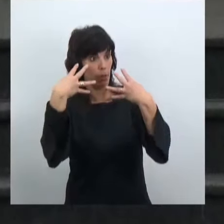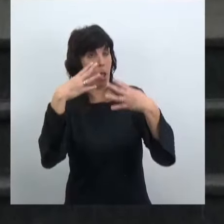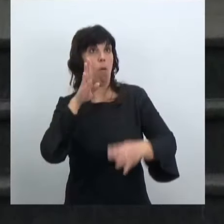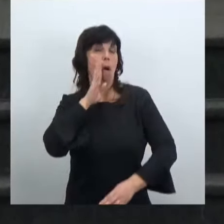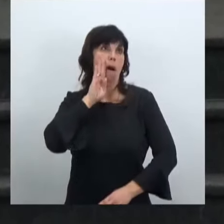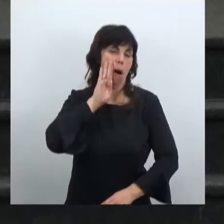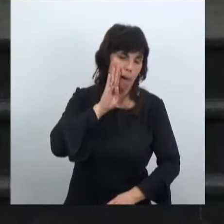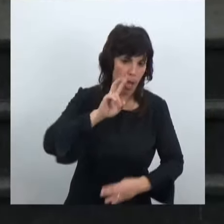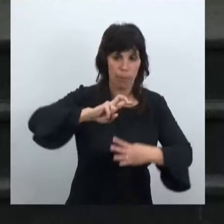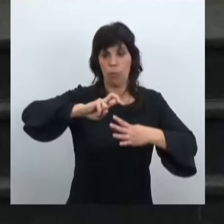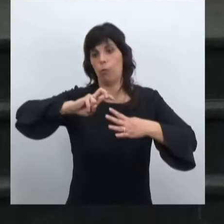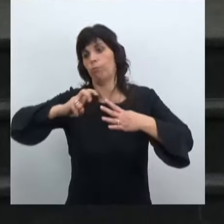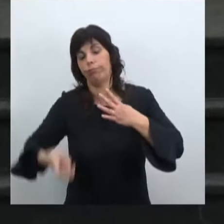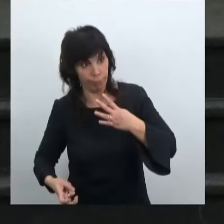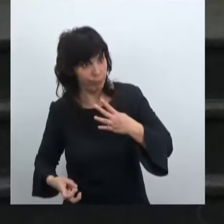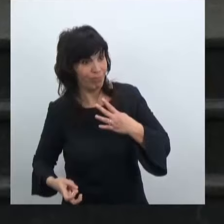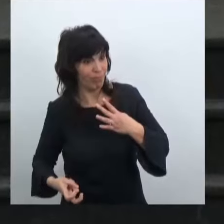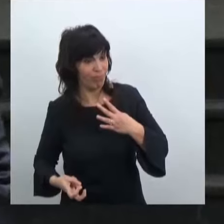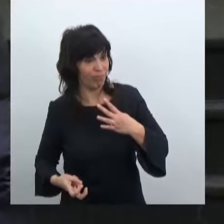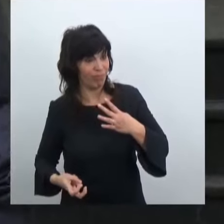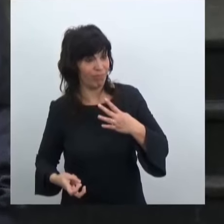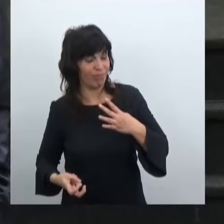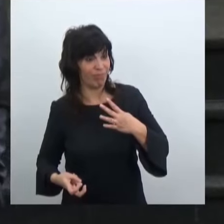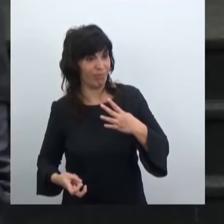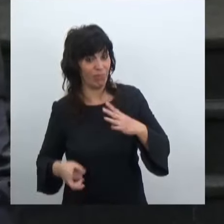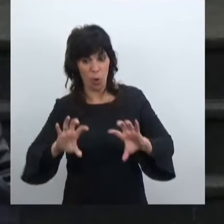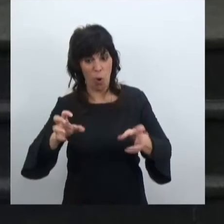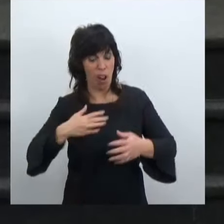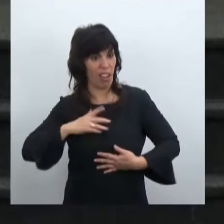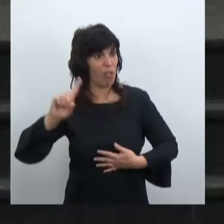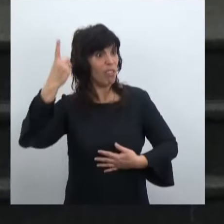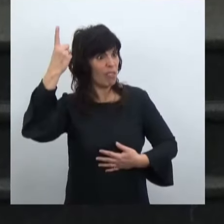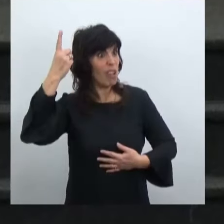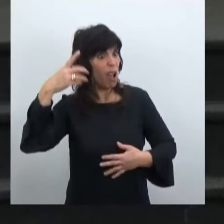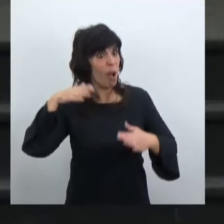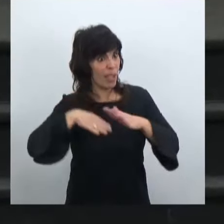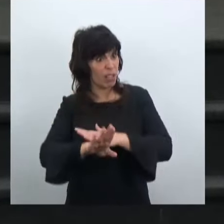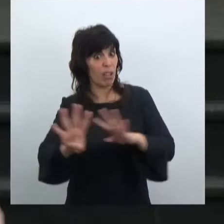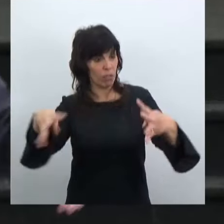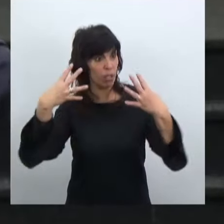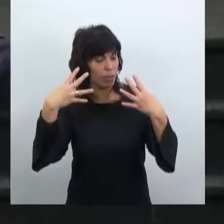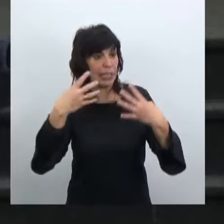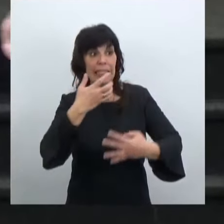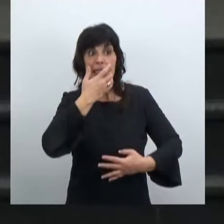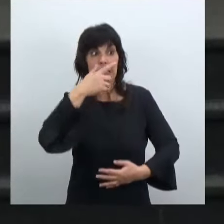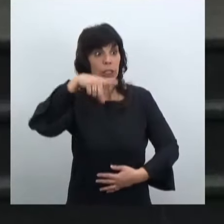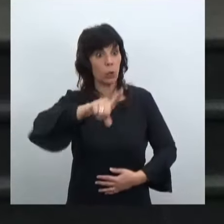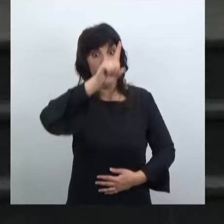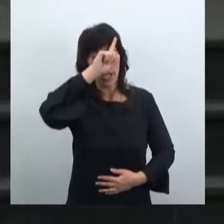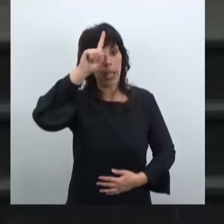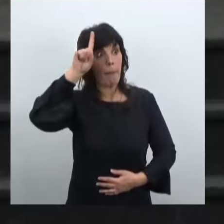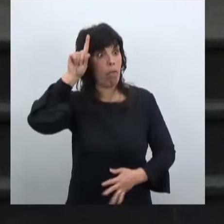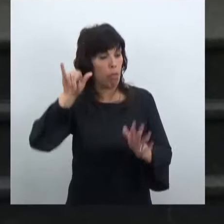Facebook, por YouTube, los que nos están oyendo por la radio, queridos, si estás aquí en Madrid,